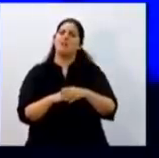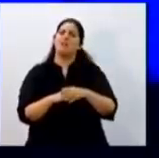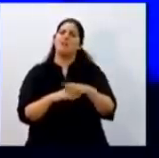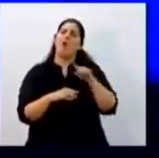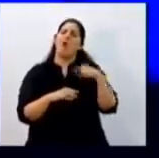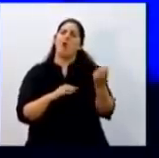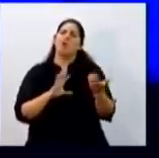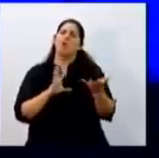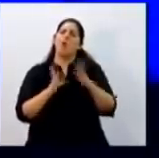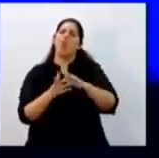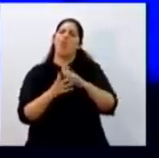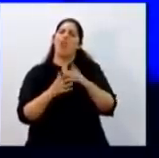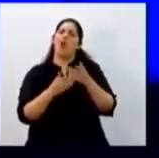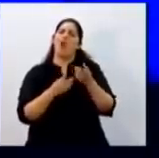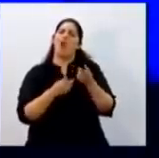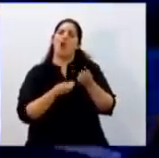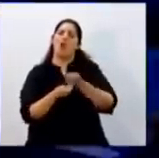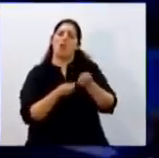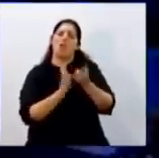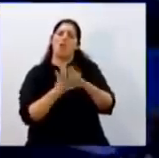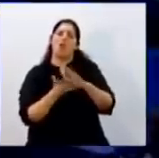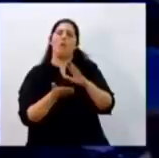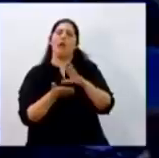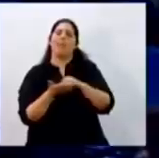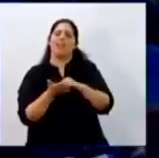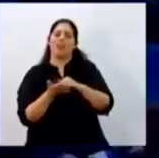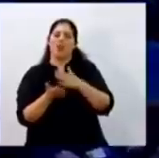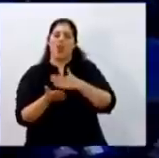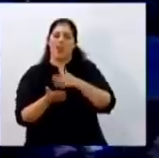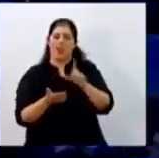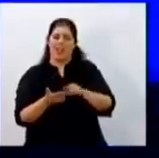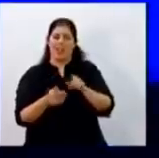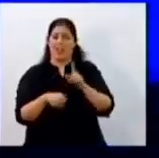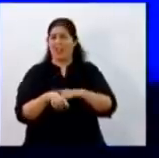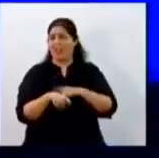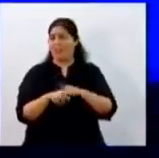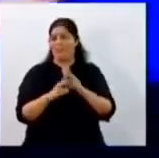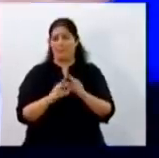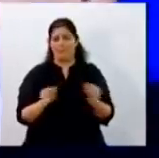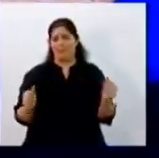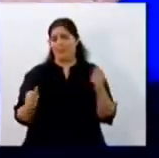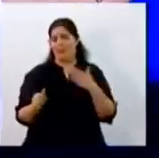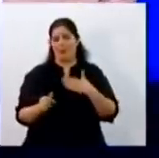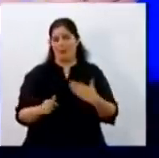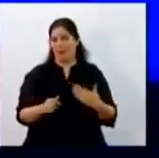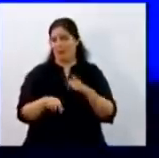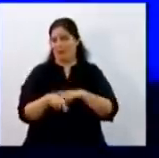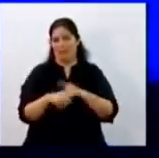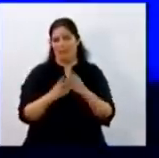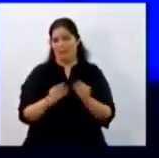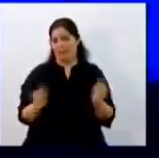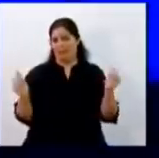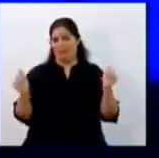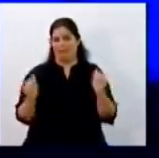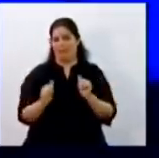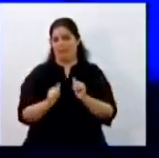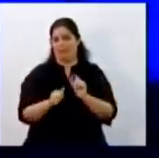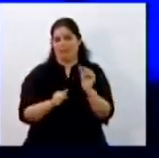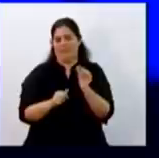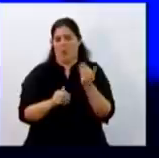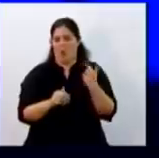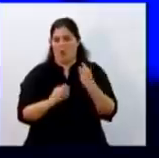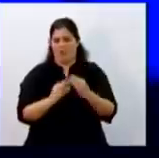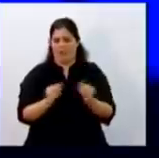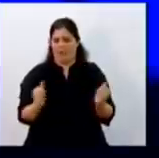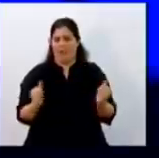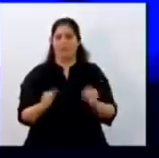algún otro modelo de concesión de soberanía en Argentina. Se acabó el tiempo, lamentablemente. ¿Perdón? Se terminó el tiempo hace unos